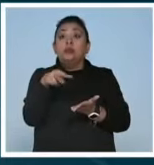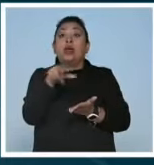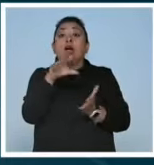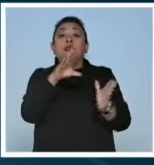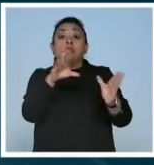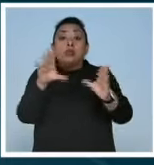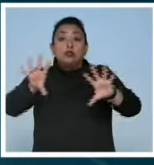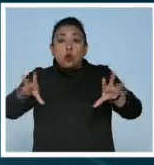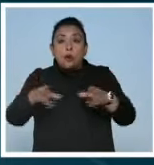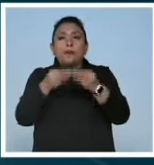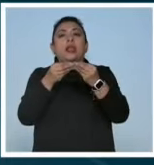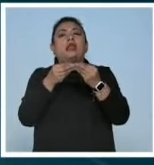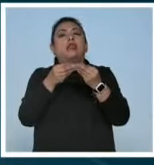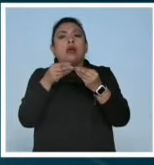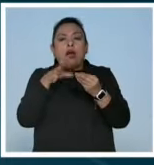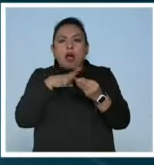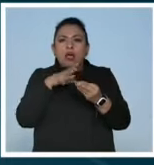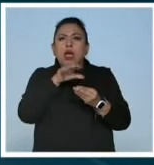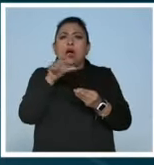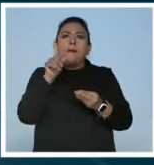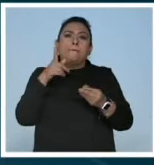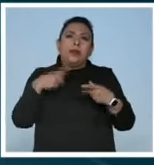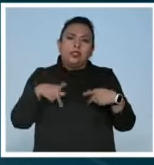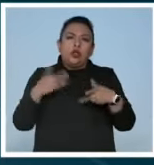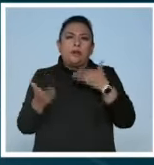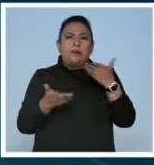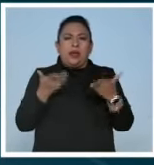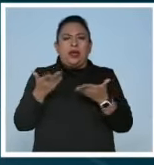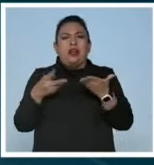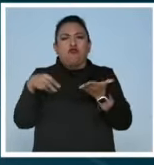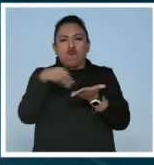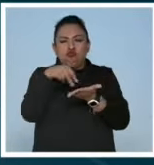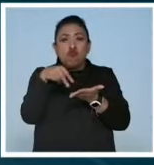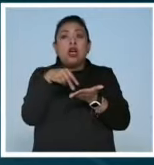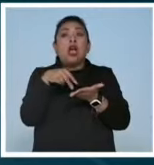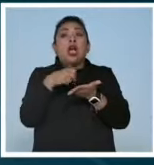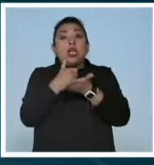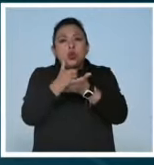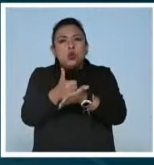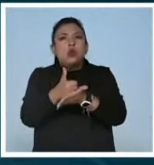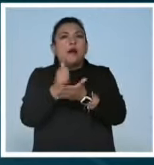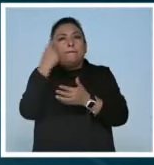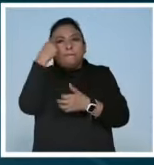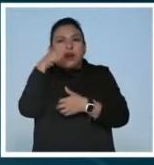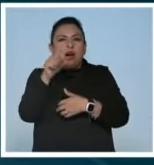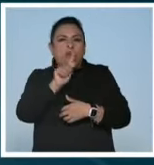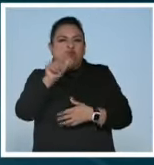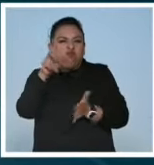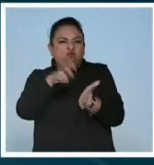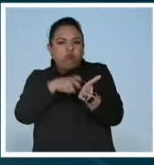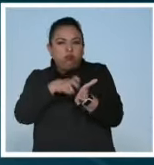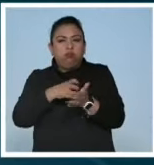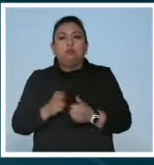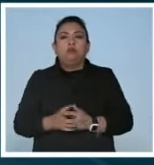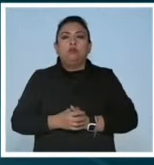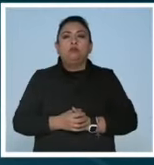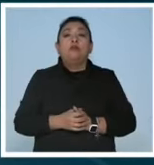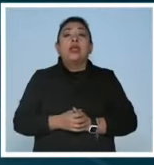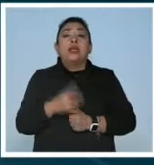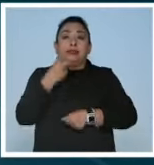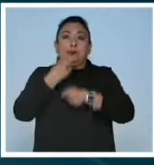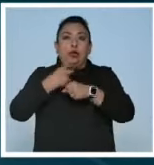formación integral donde se proveen a bailarines de danza clásica las herramientas necesarias para su profesionalización. En